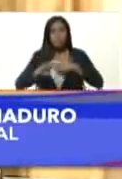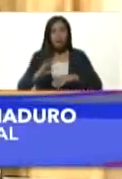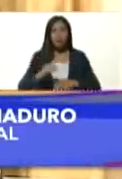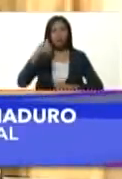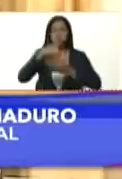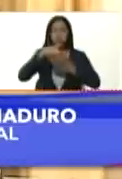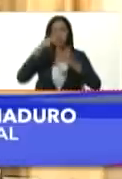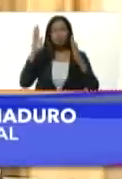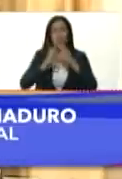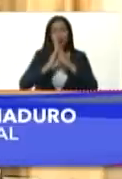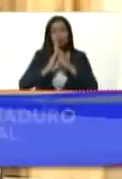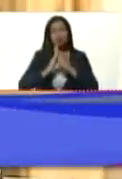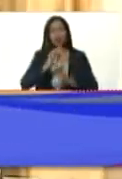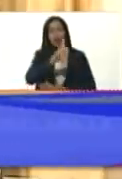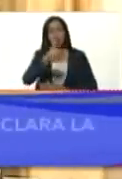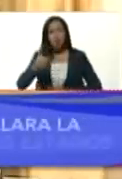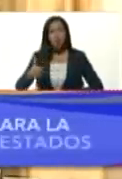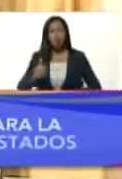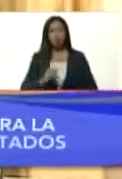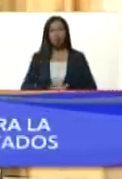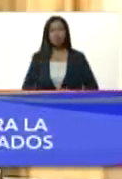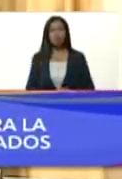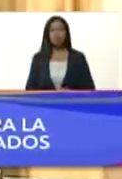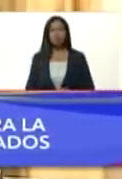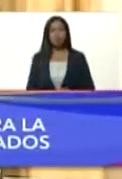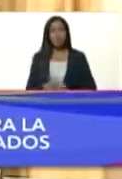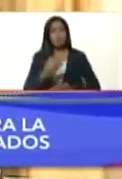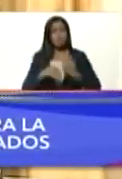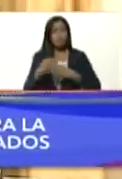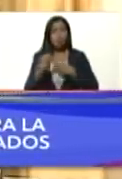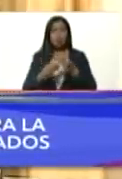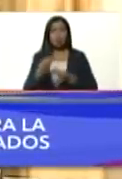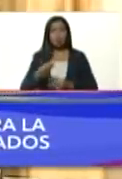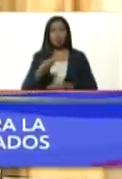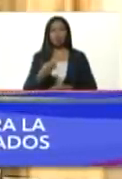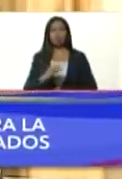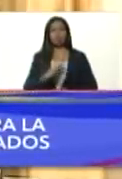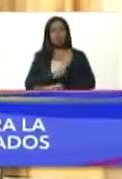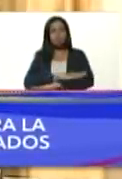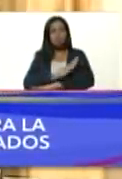cuarentena total, general del país. Vamos.